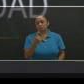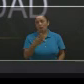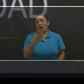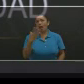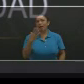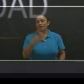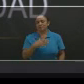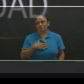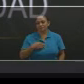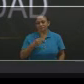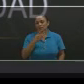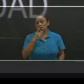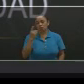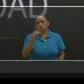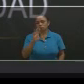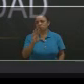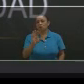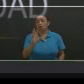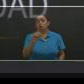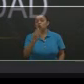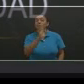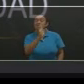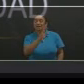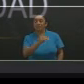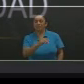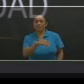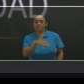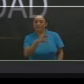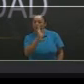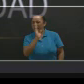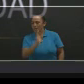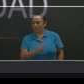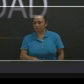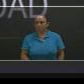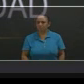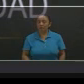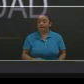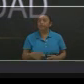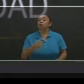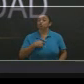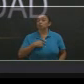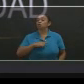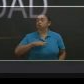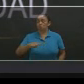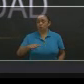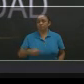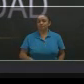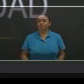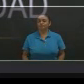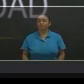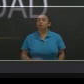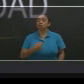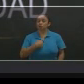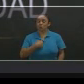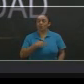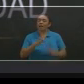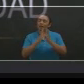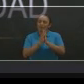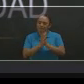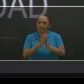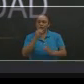Dios, no me saludan. Ah, después yo ya no saludo. Pero ese soy yo. Pero le pido al Señor que me